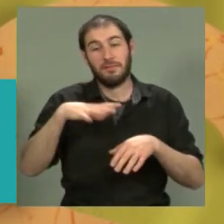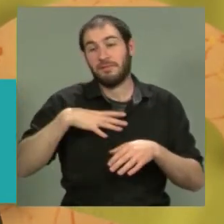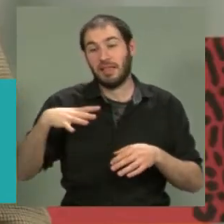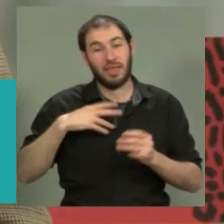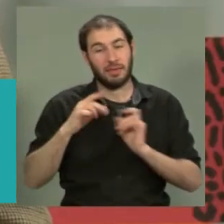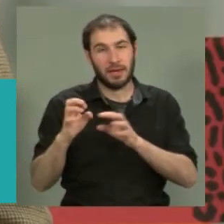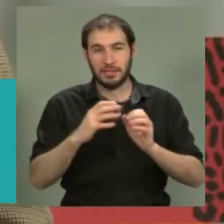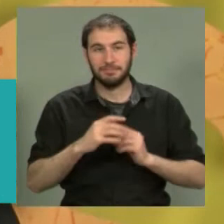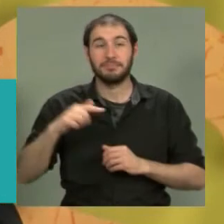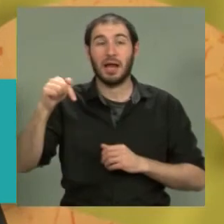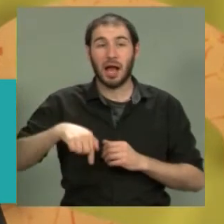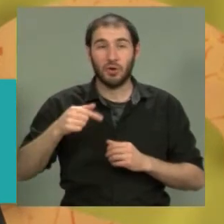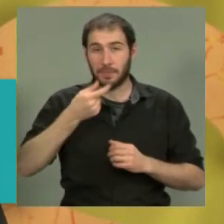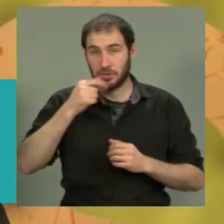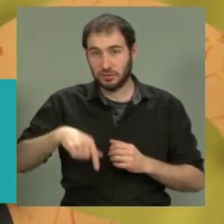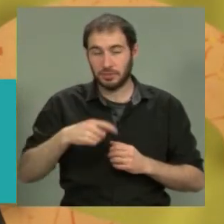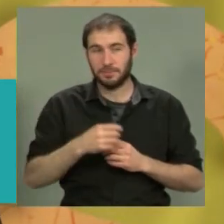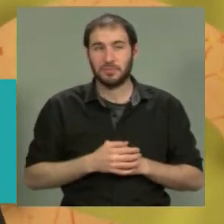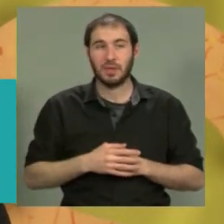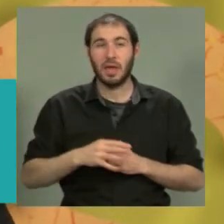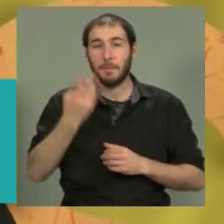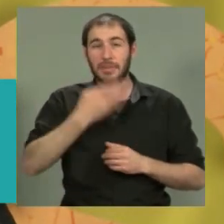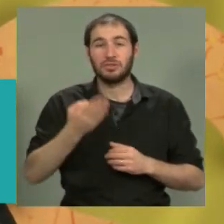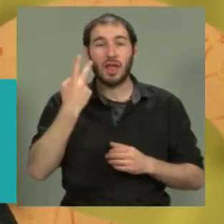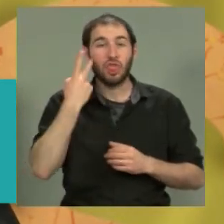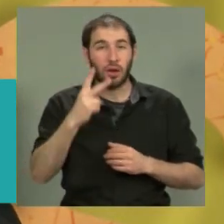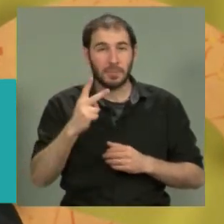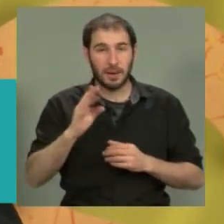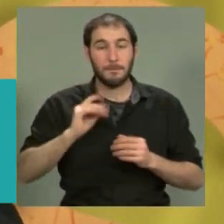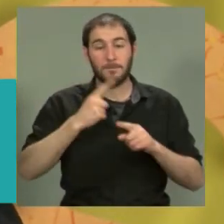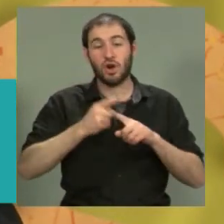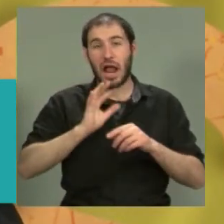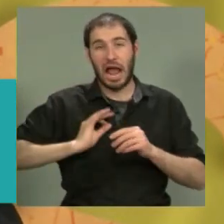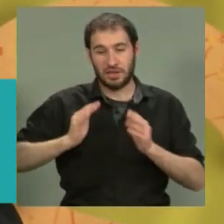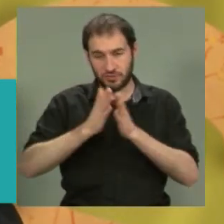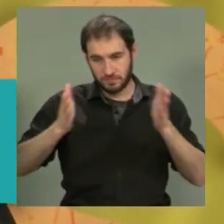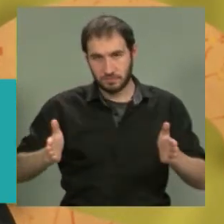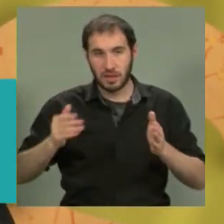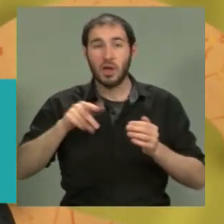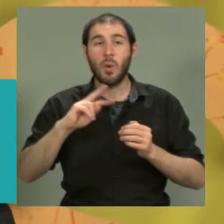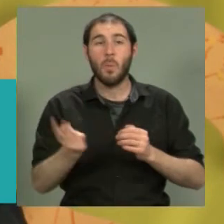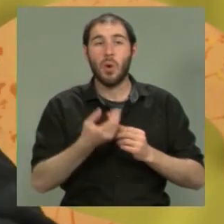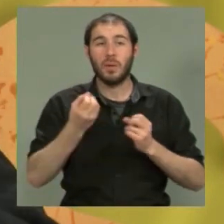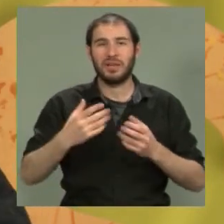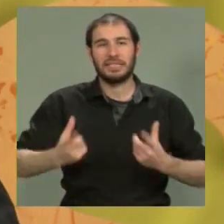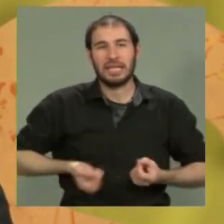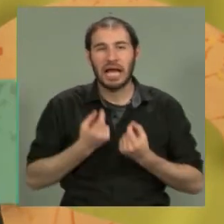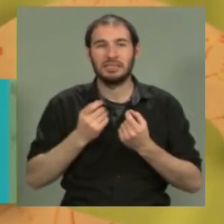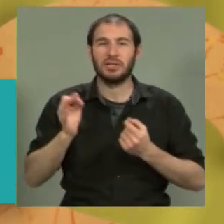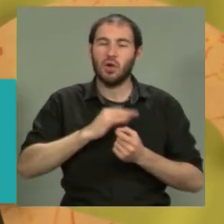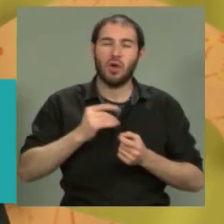pendiente. Hoy en día en Mendoza, por ejemplo, hay 2.000 personas al año que mueren por cáncer o